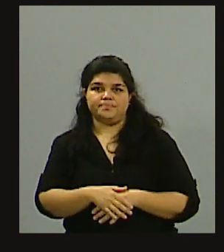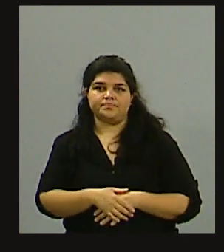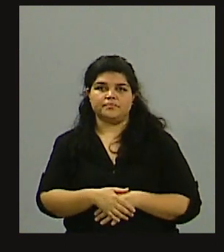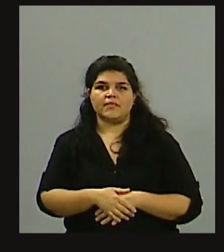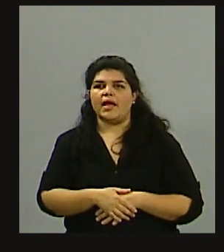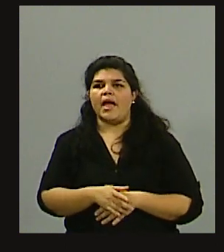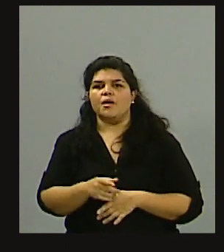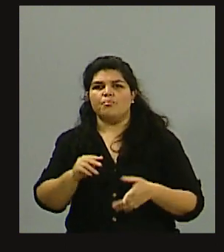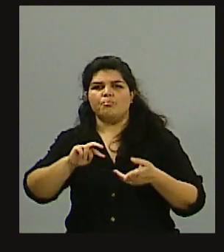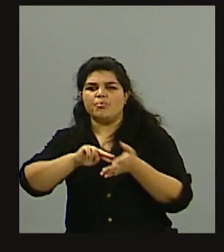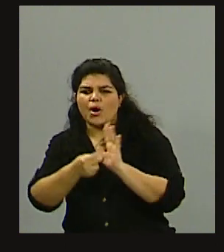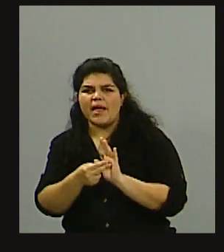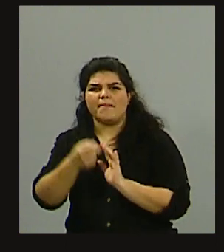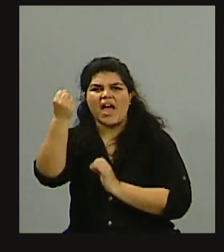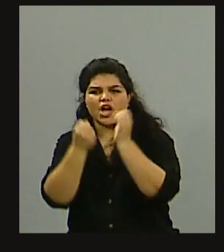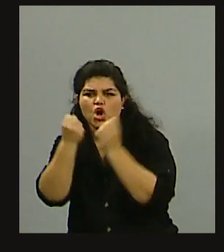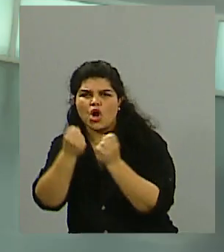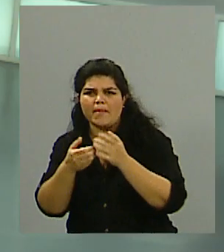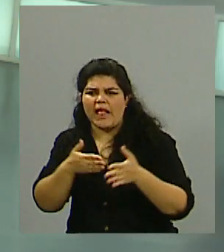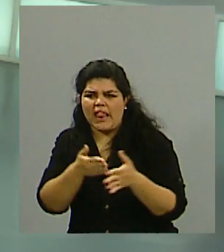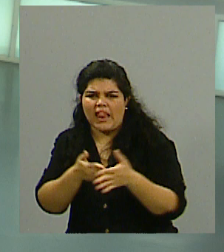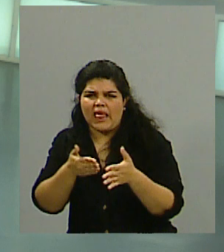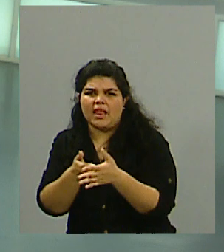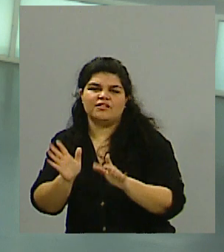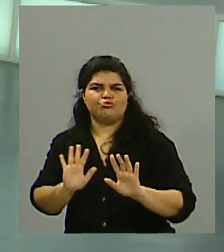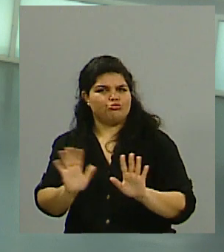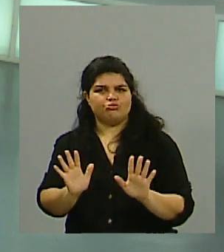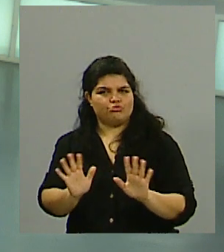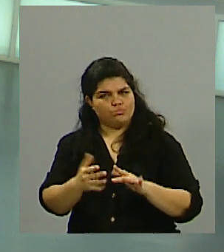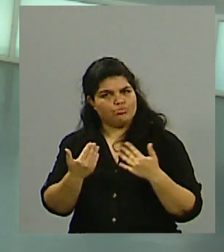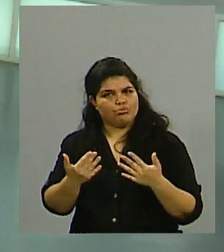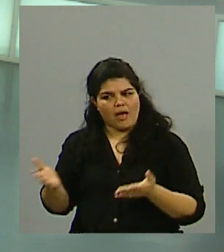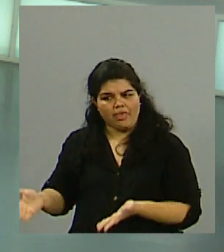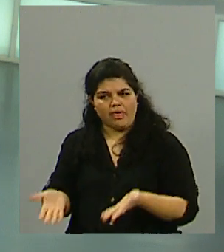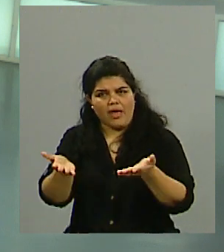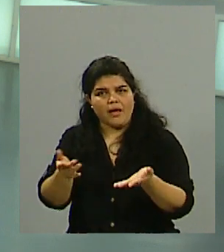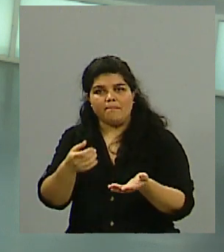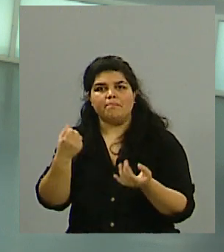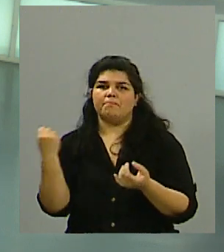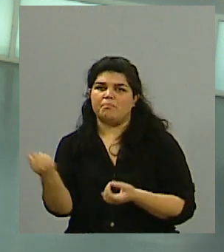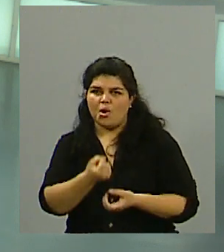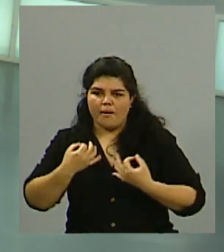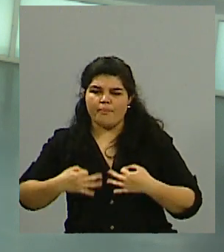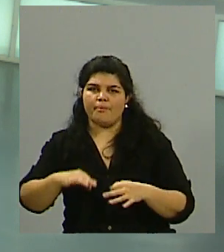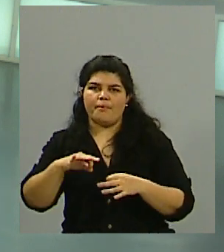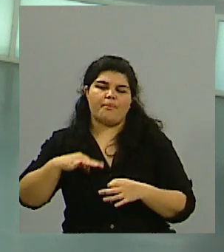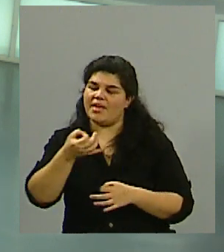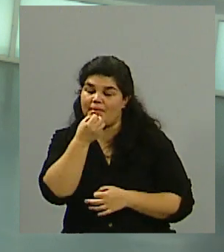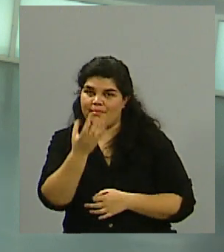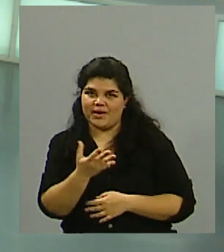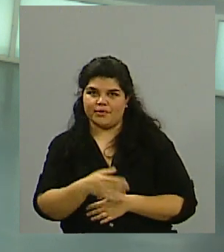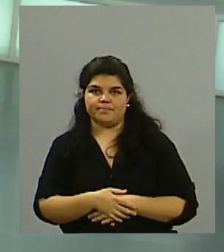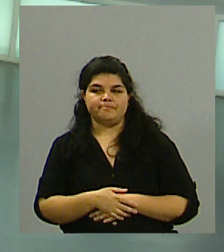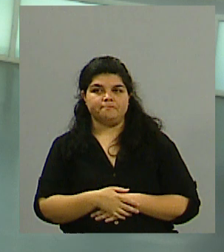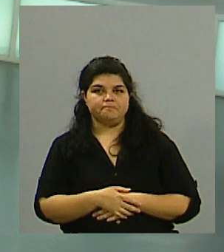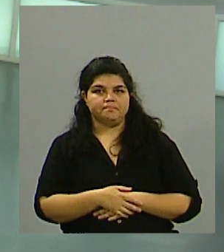económica no es un impedimento. No, por supuesto. Como vos decías al principio, quien tiene una mascota muchas